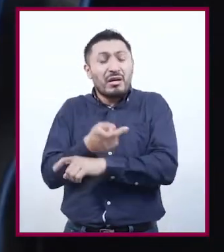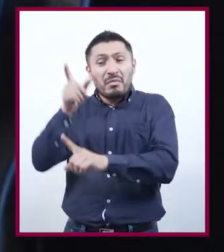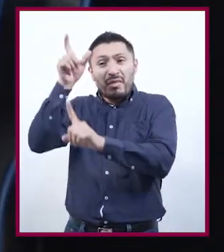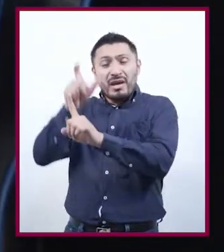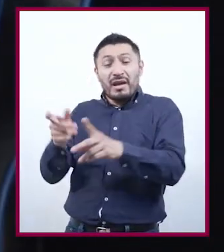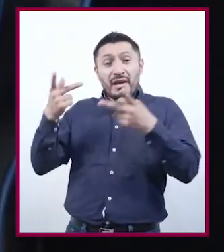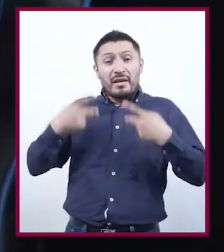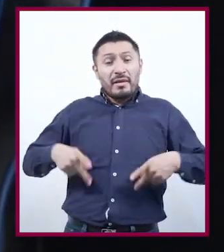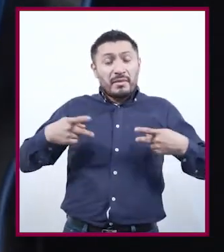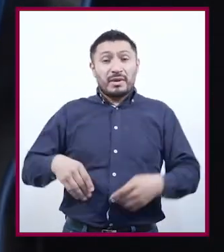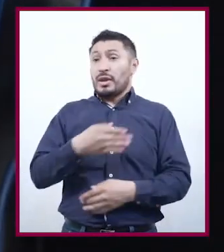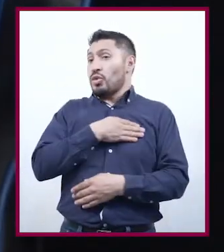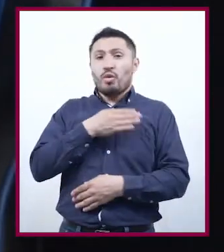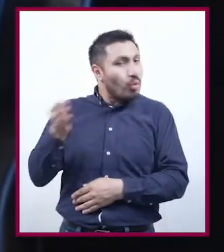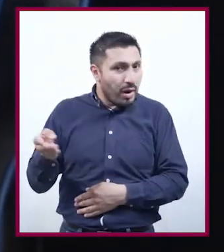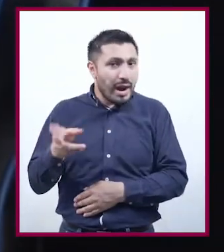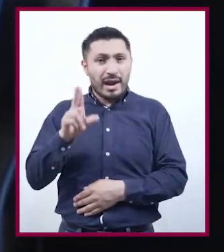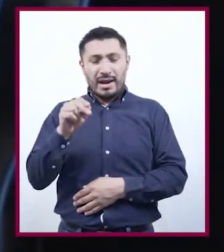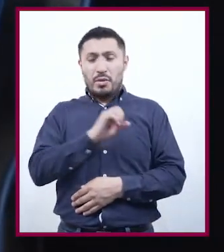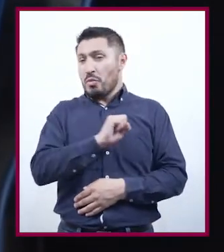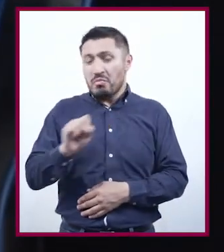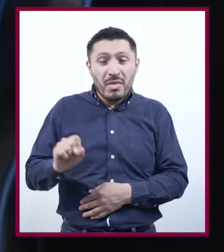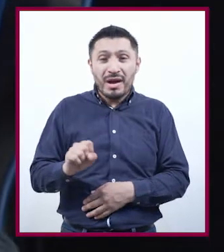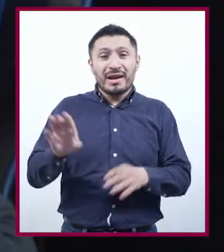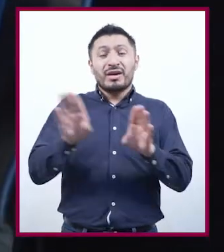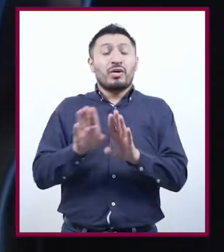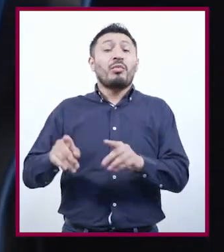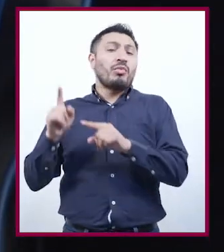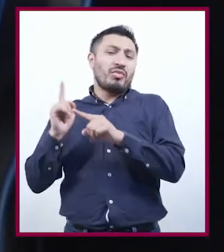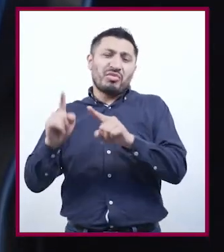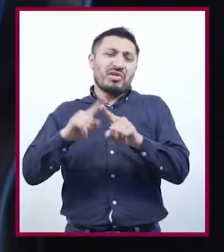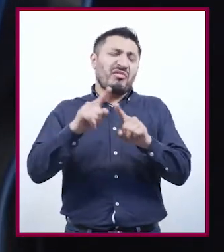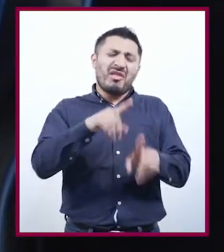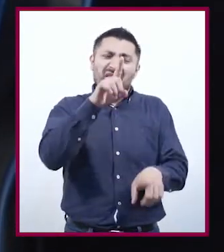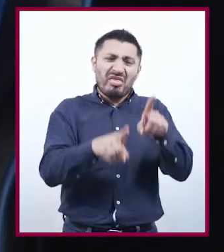las personas no son ni buenas ni malas, sino seres